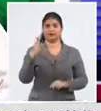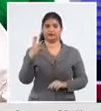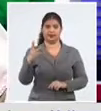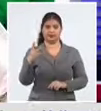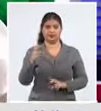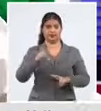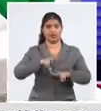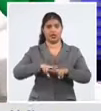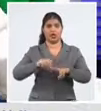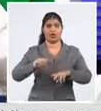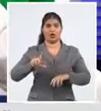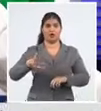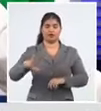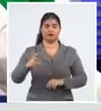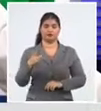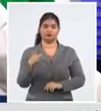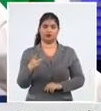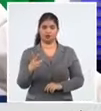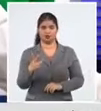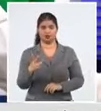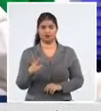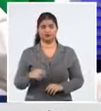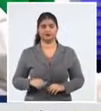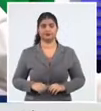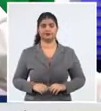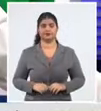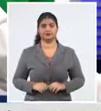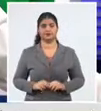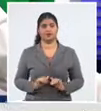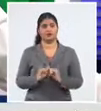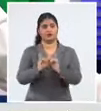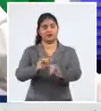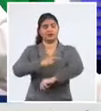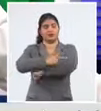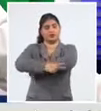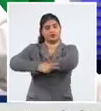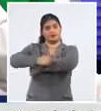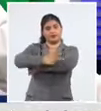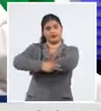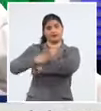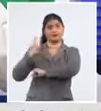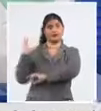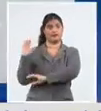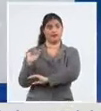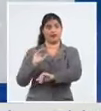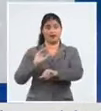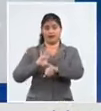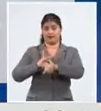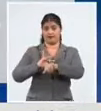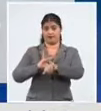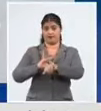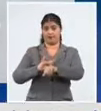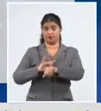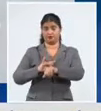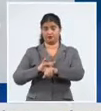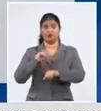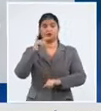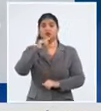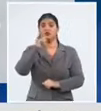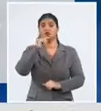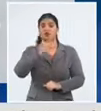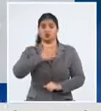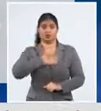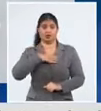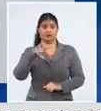Holguín 2 casos importados. Y por países de los 66, 32 procedentes de Rusia,